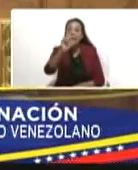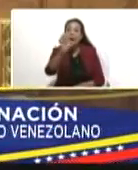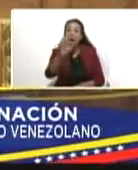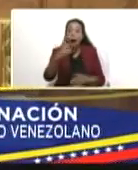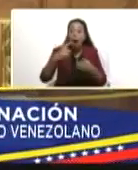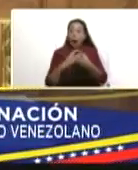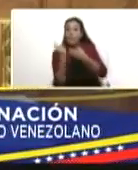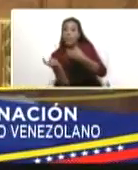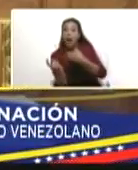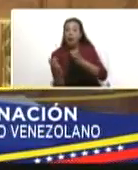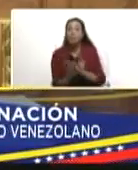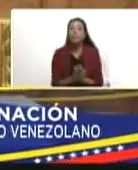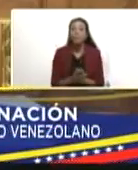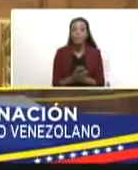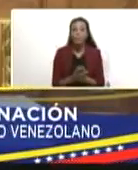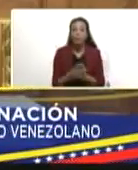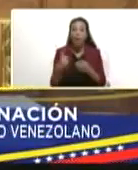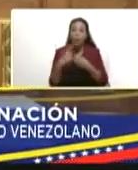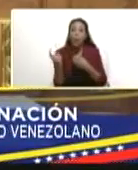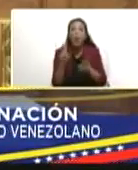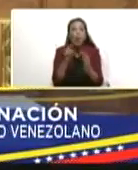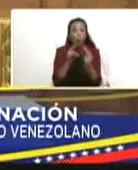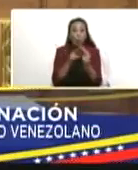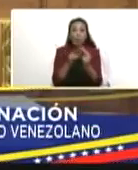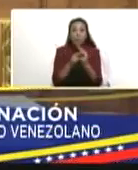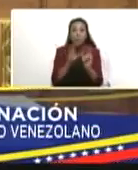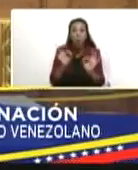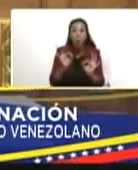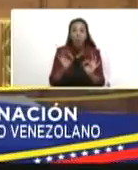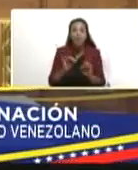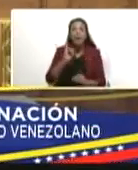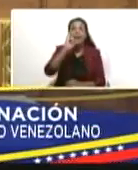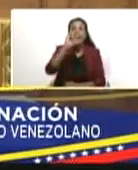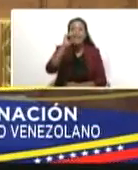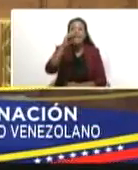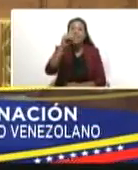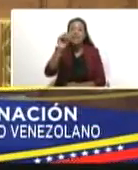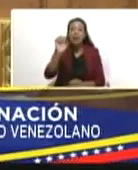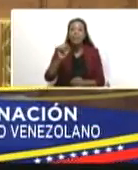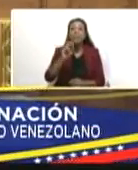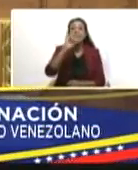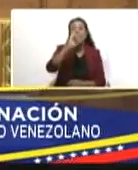indexado conocido por sus siglas el